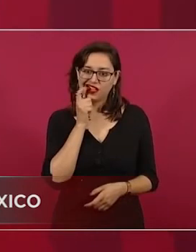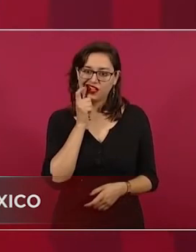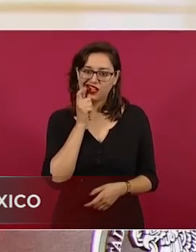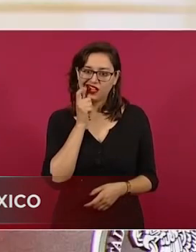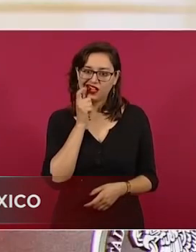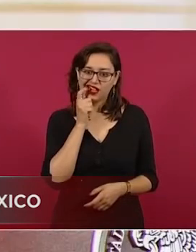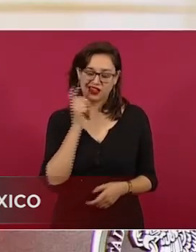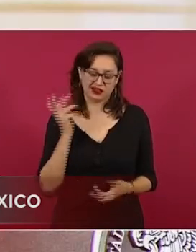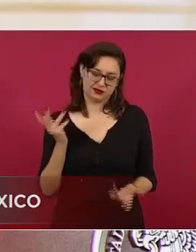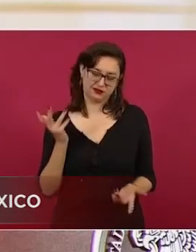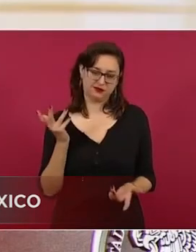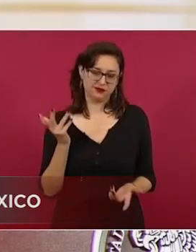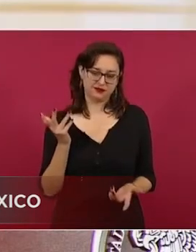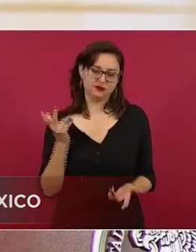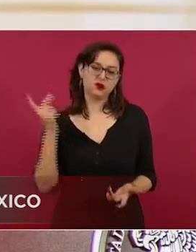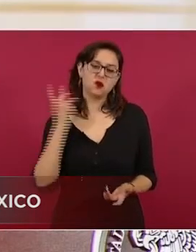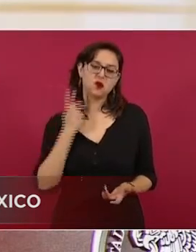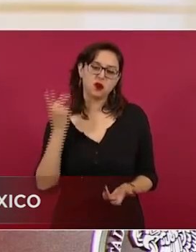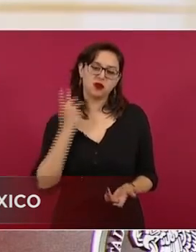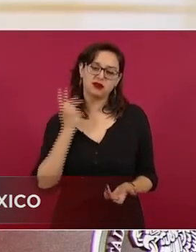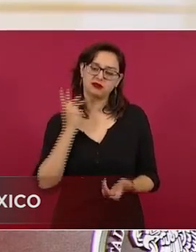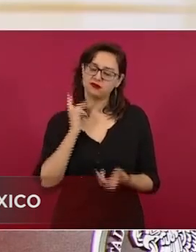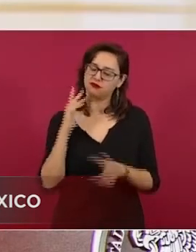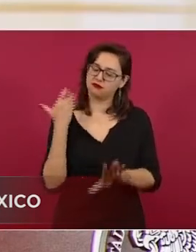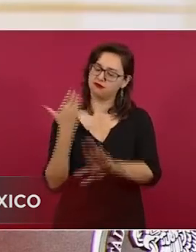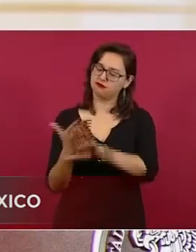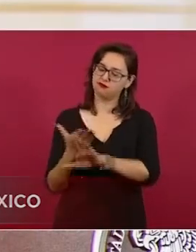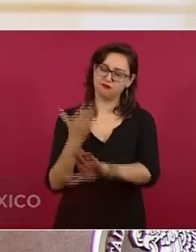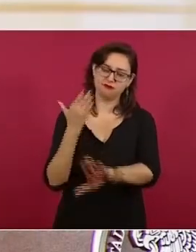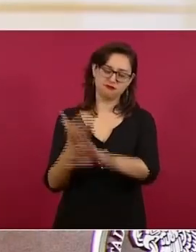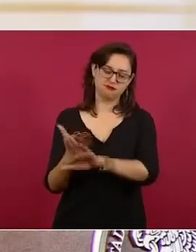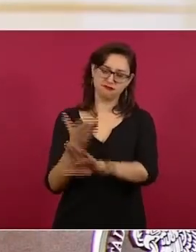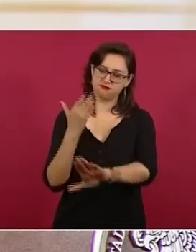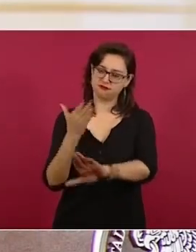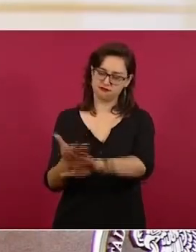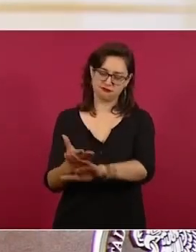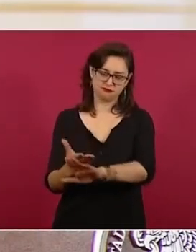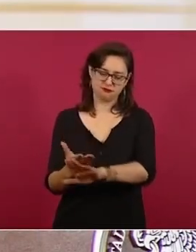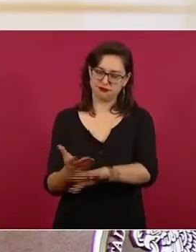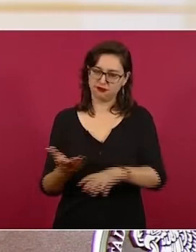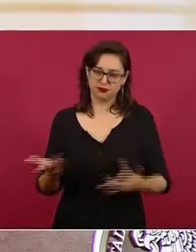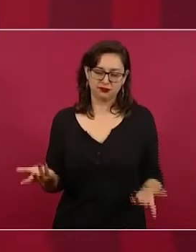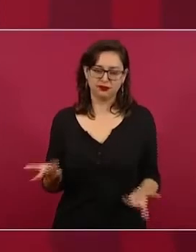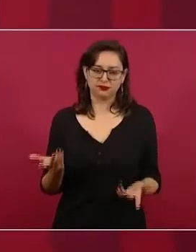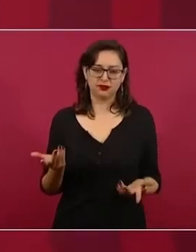político o politiquero. Porque la política es